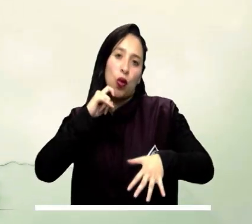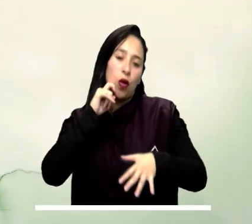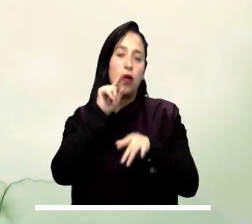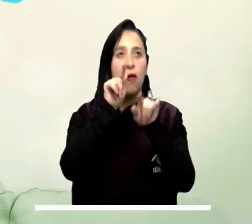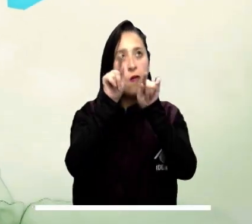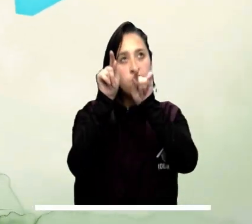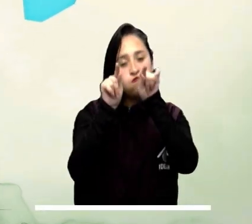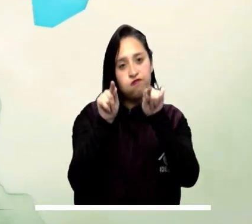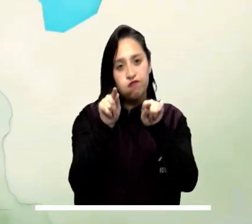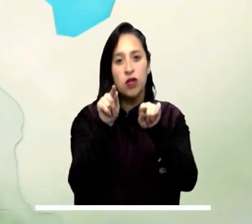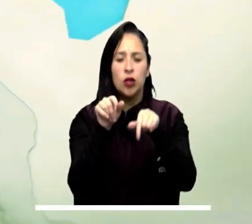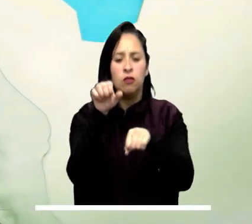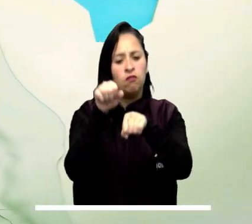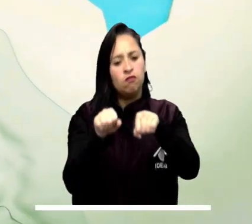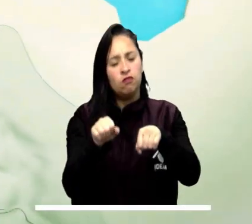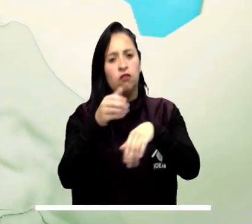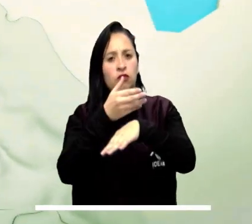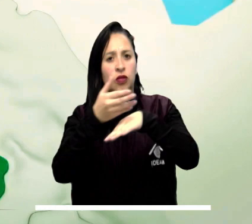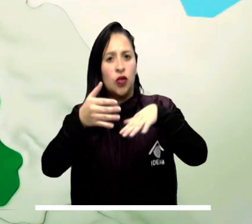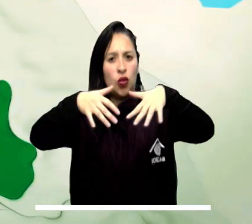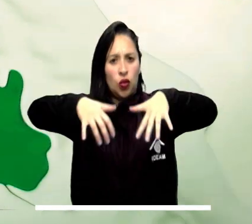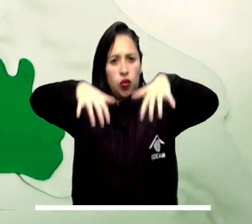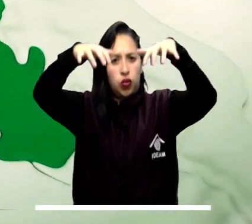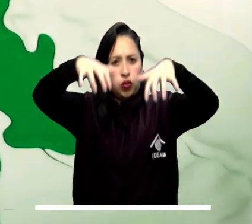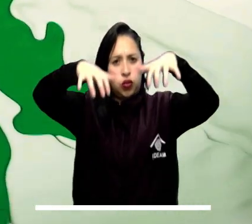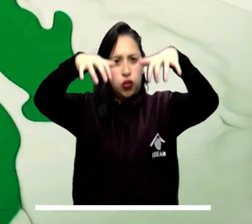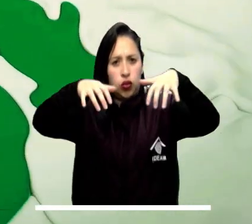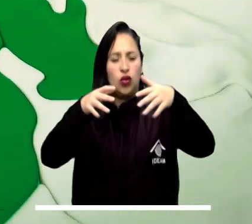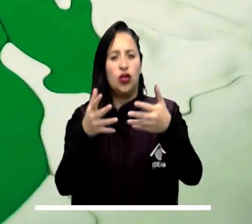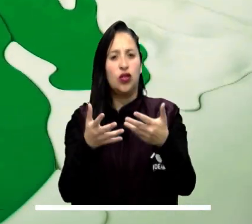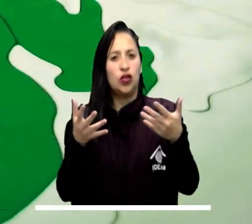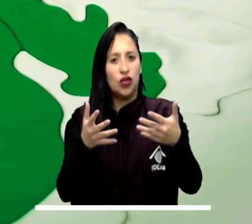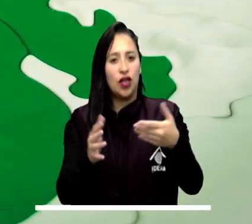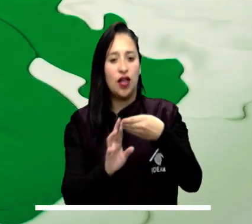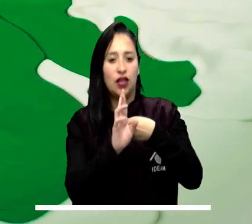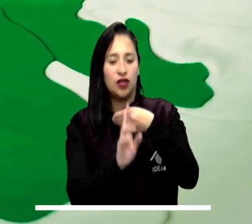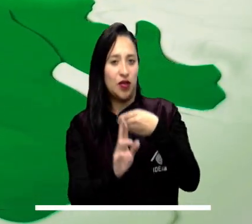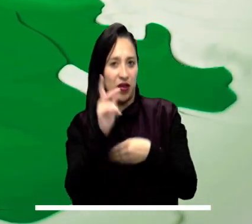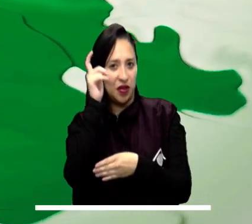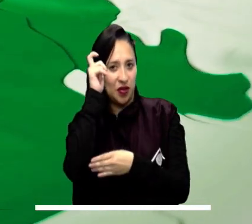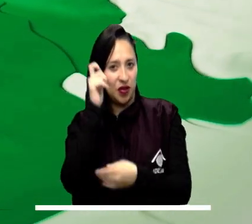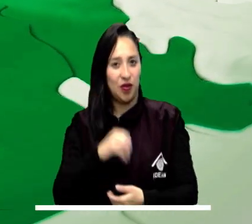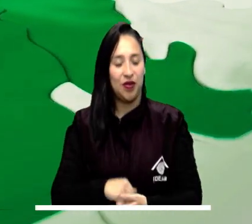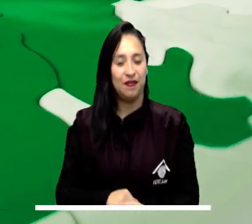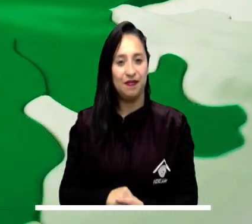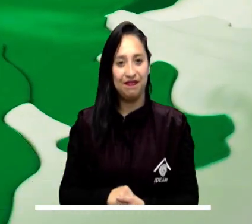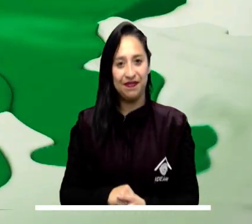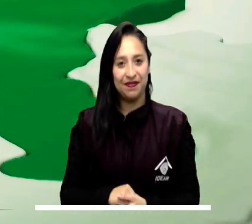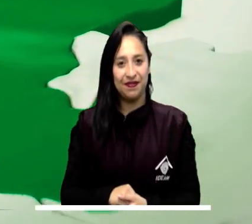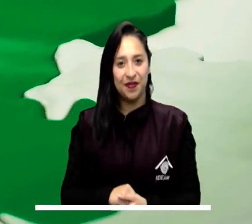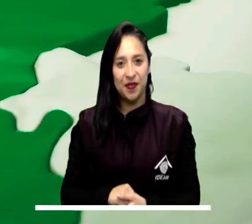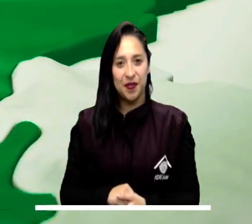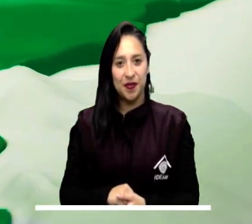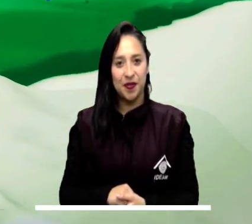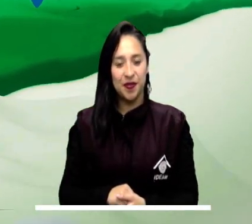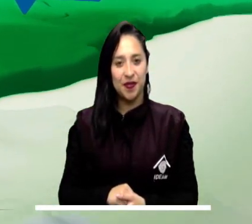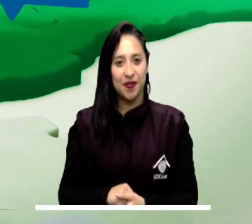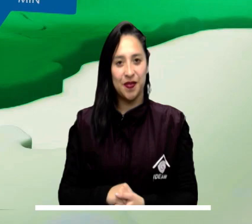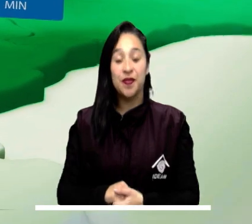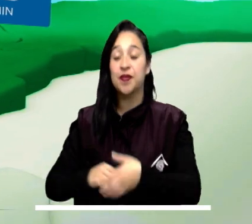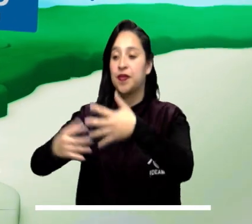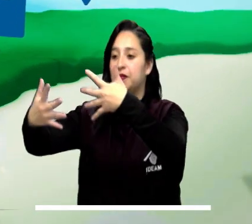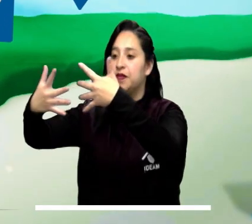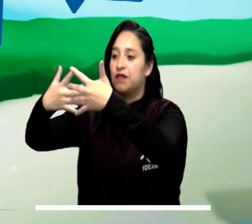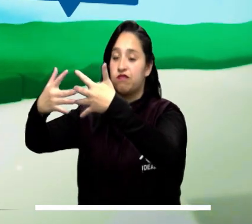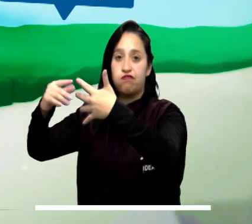En el Caribe se aspira a tener condiciones secas sobre amplios sectores. Sin embargo, se pueden presentar lluvias ligeras sobre el sur de